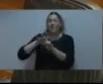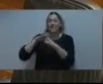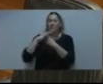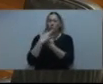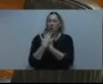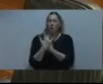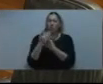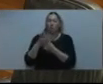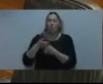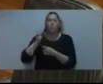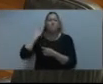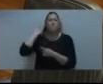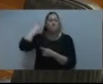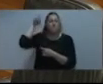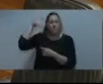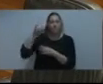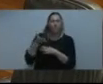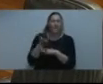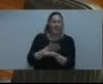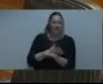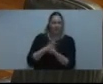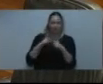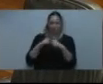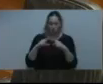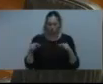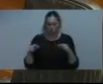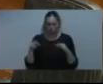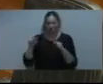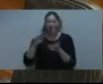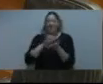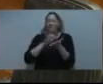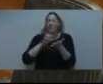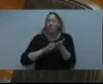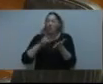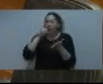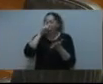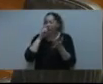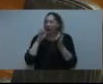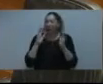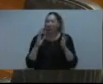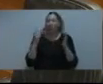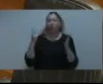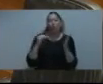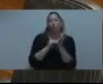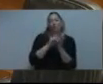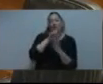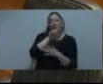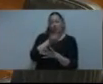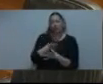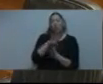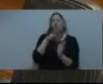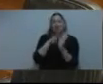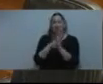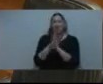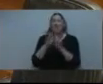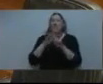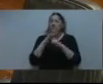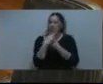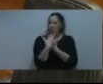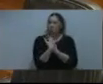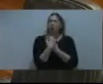prerrománico, en un informe emitido a final del 2014. Por lo tanto, el estado es bueno y esto